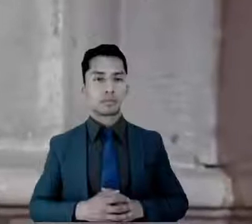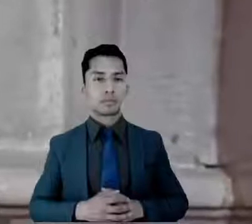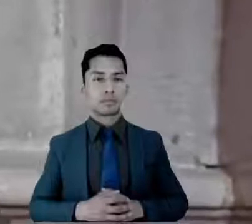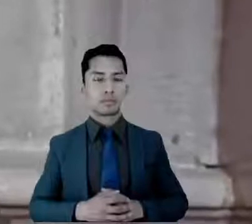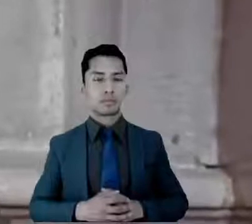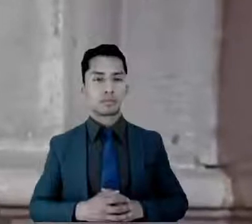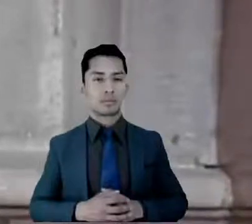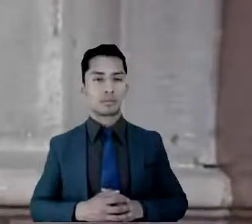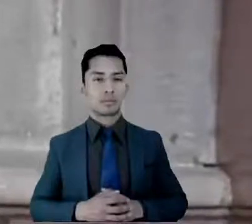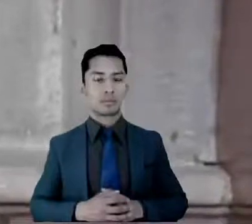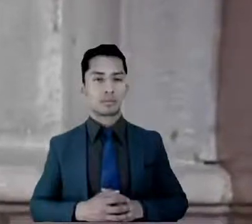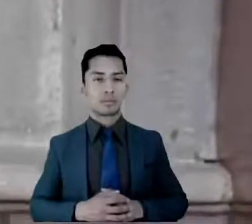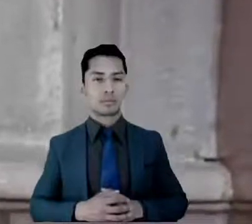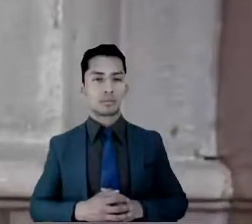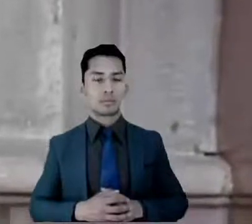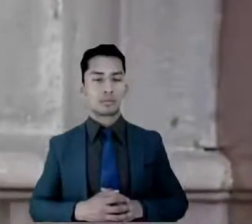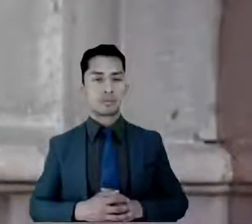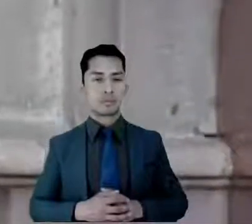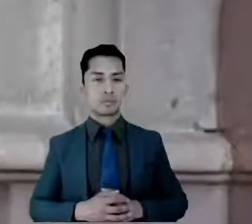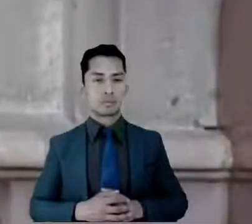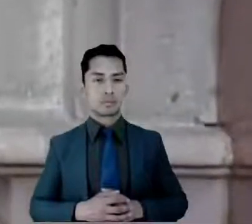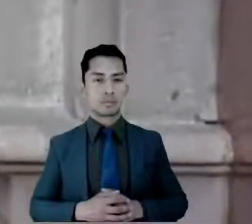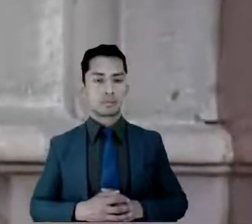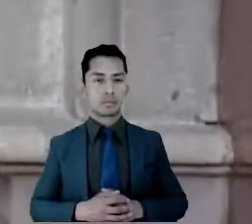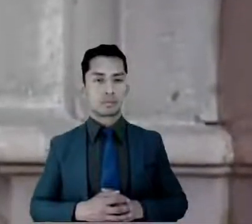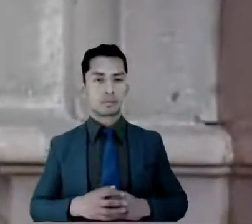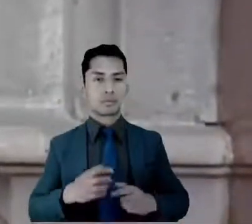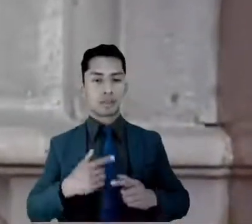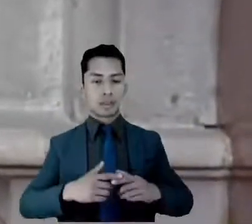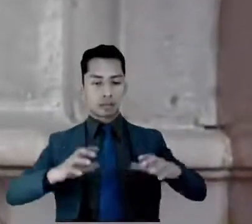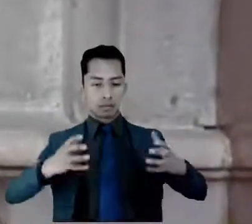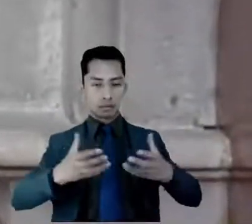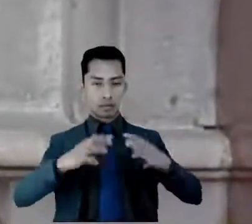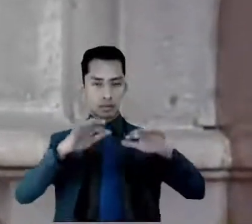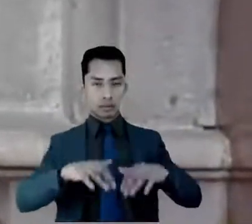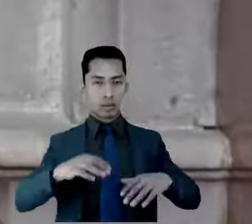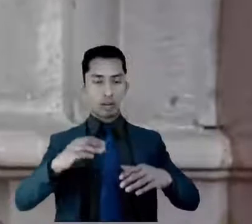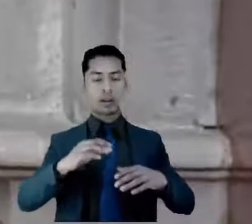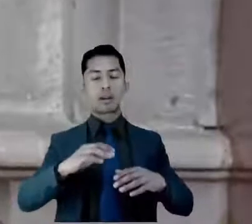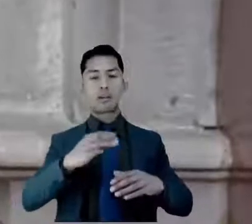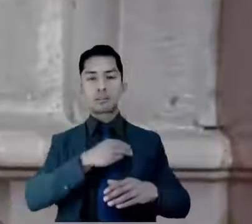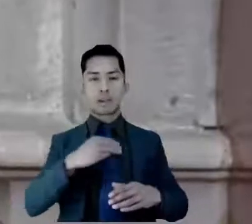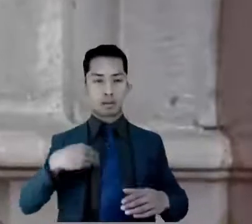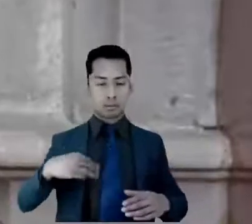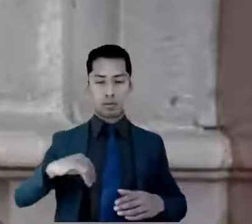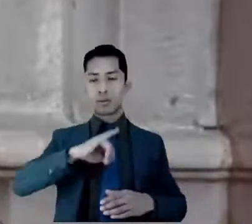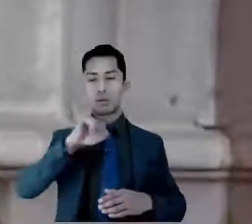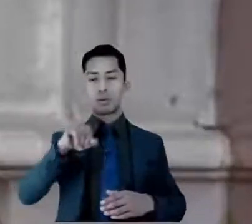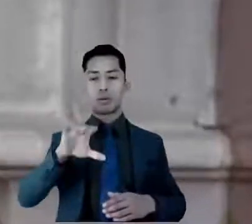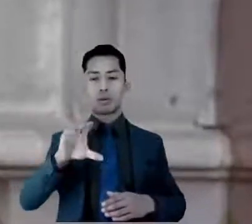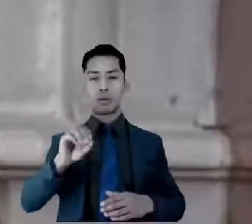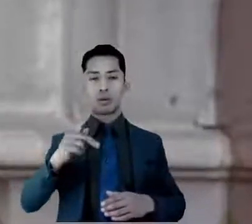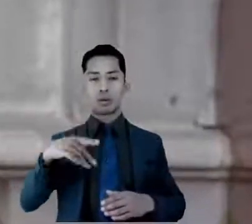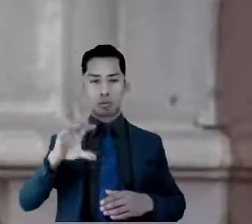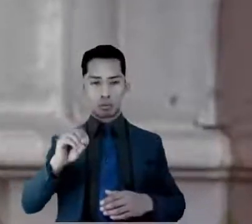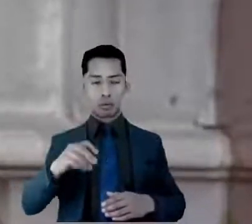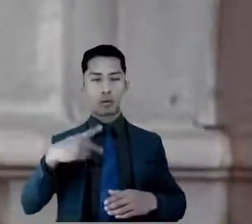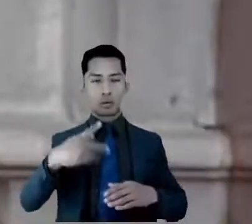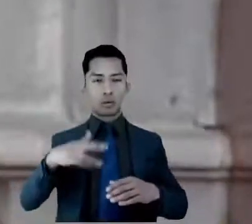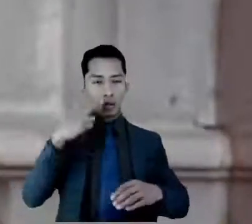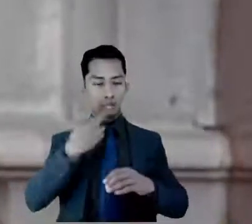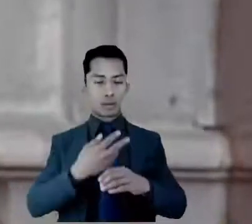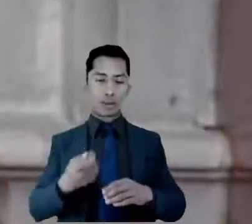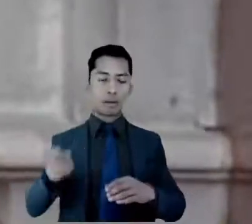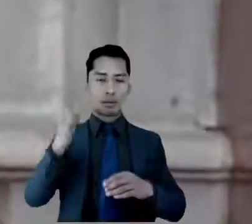quienes suscriben integrantes de la junta de coordinación política en ejercicio de las facultades que me confieren los artículos